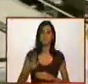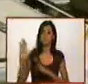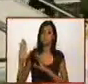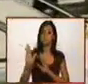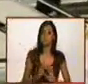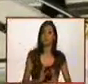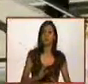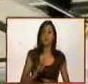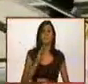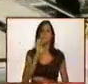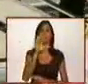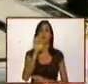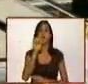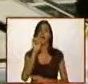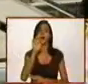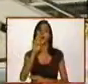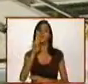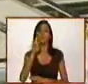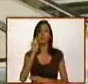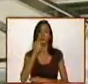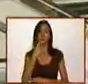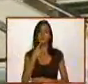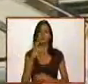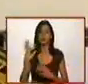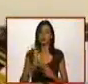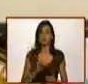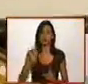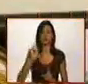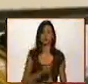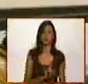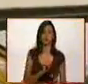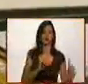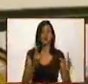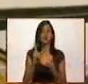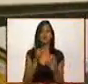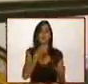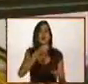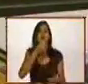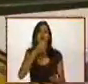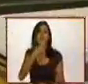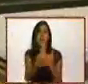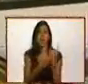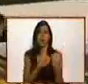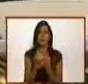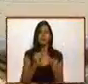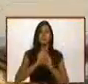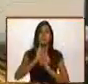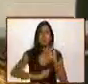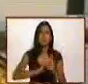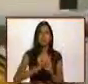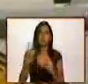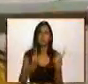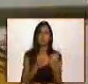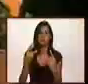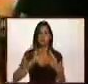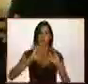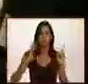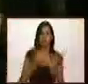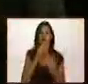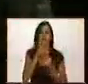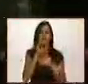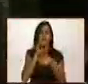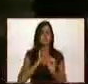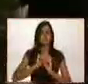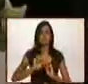Proveniente de Belarus, el presidente de la República fue abordado por los medios de comunicación internacional. En sus primeras palabras ratificó